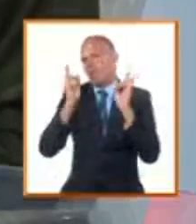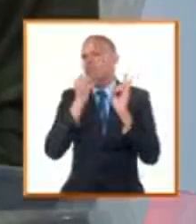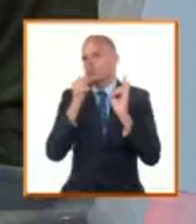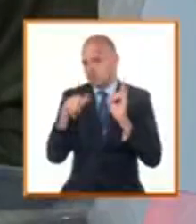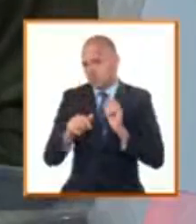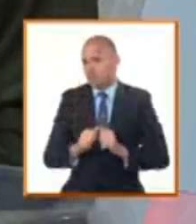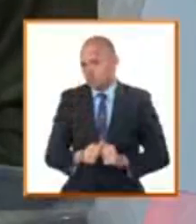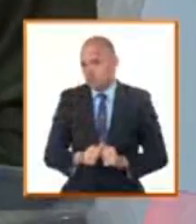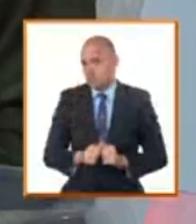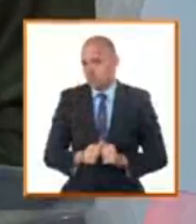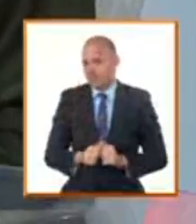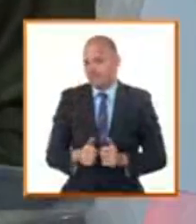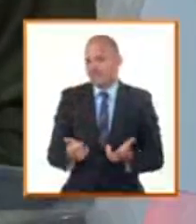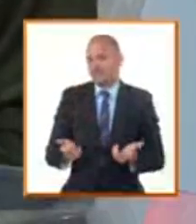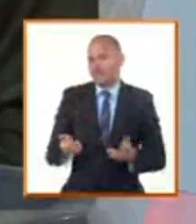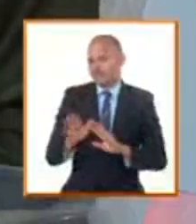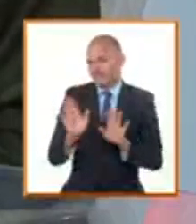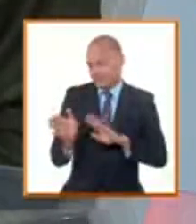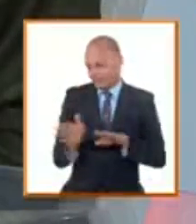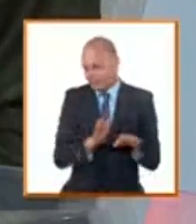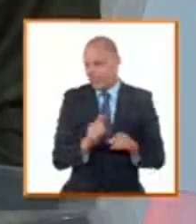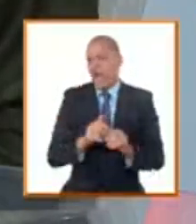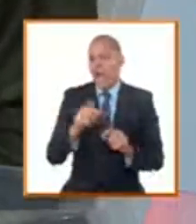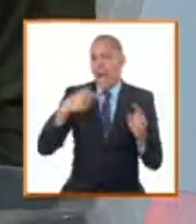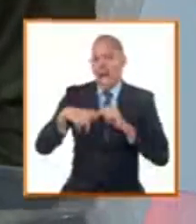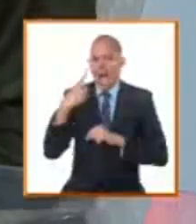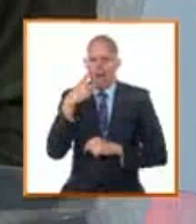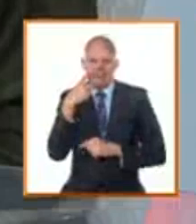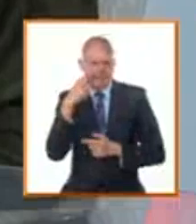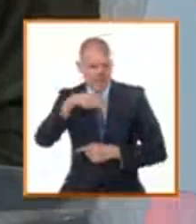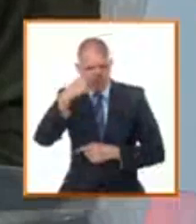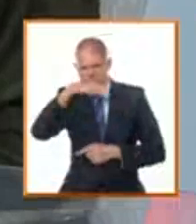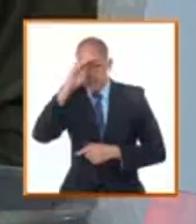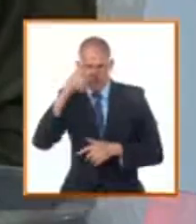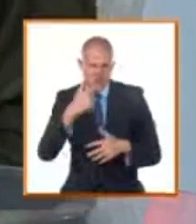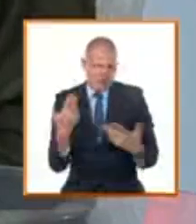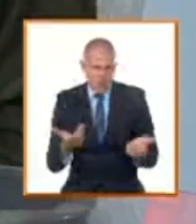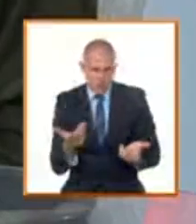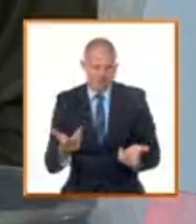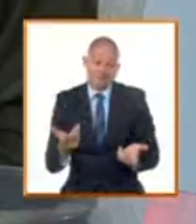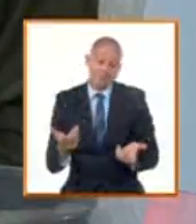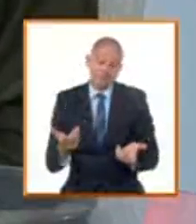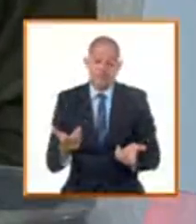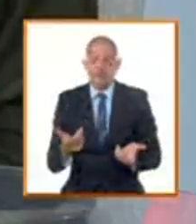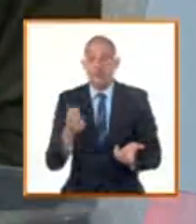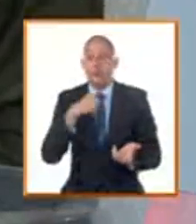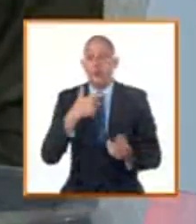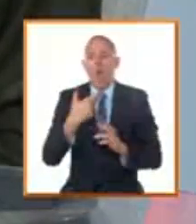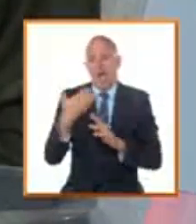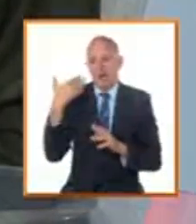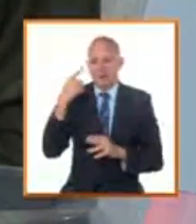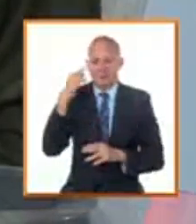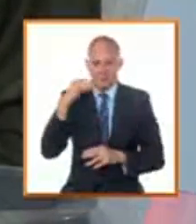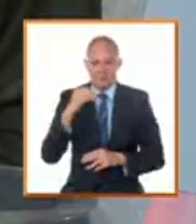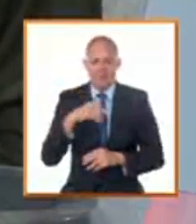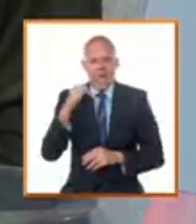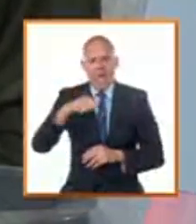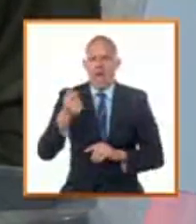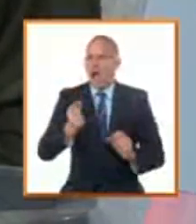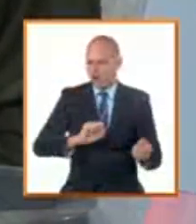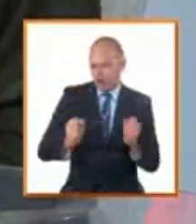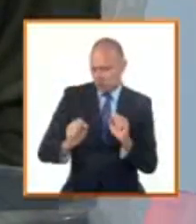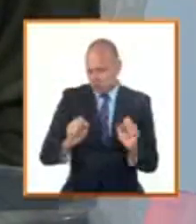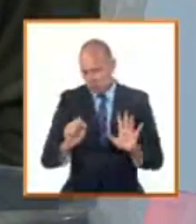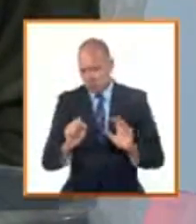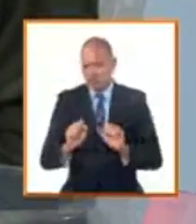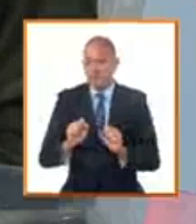mayor complejidad hacia el 2022 para Cuba. En primer lugar, porque era el primer año pospandémico. Las organizaciones criminales durante la